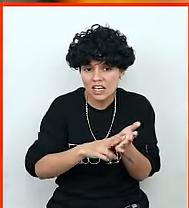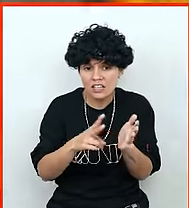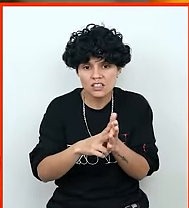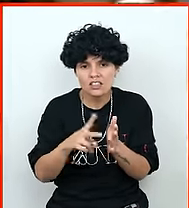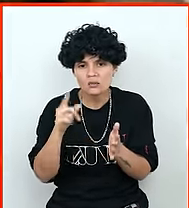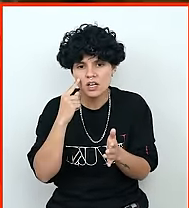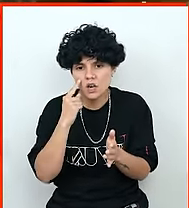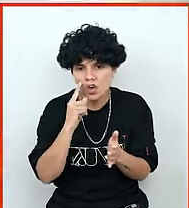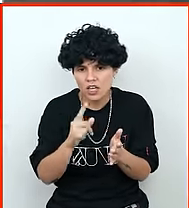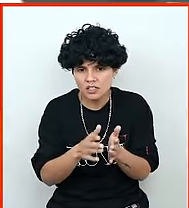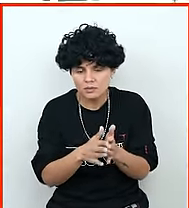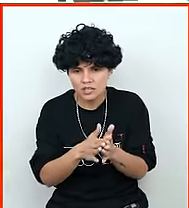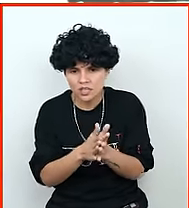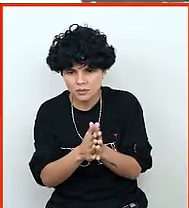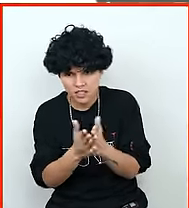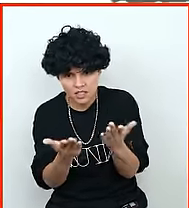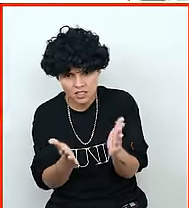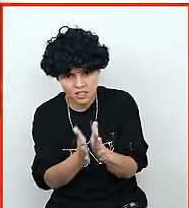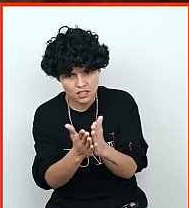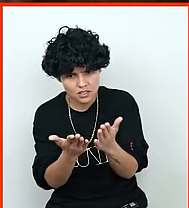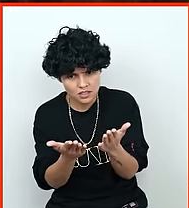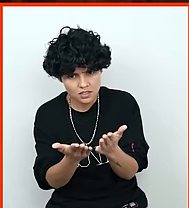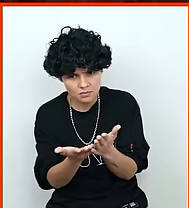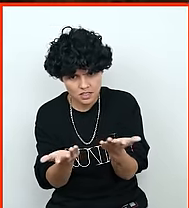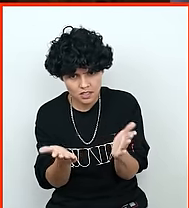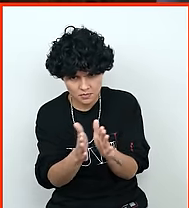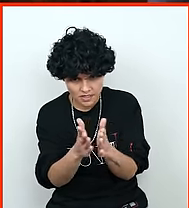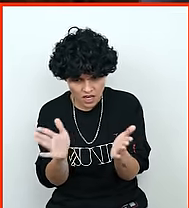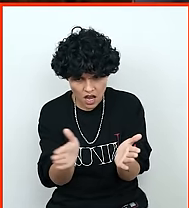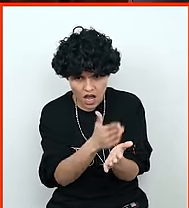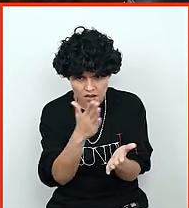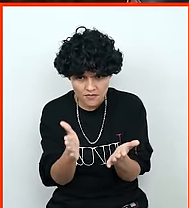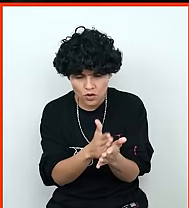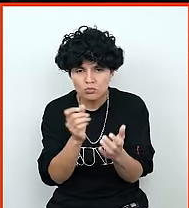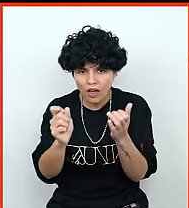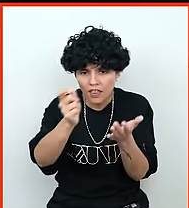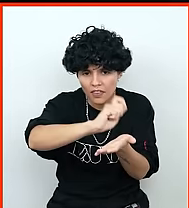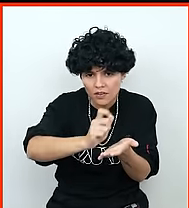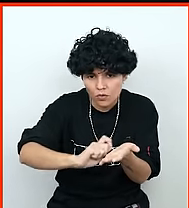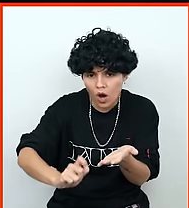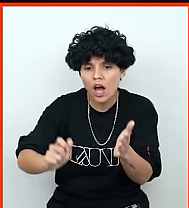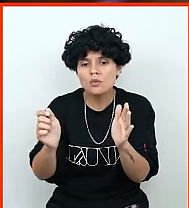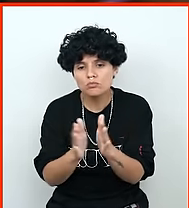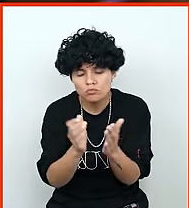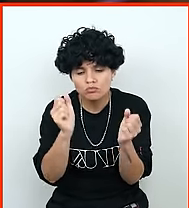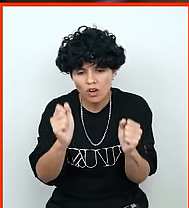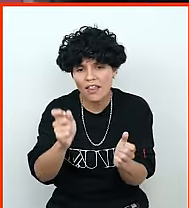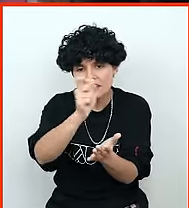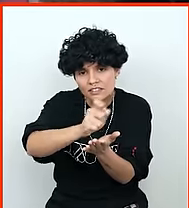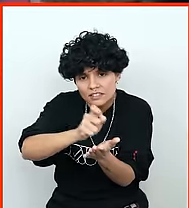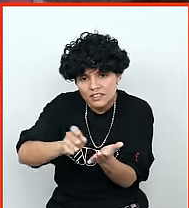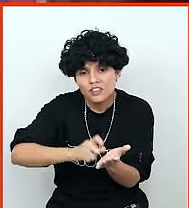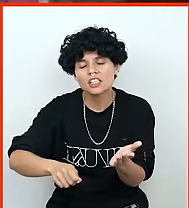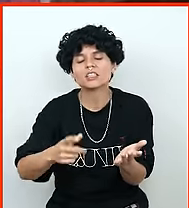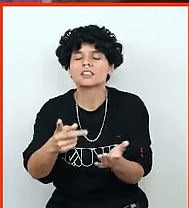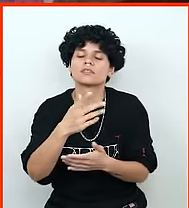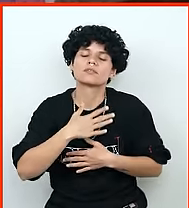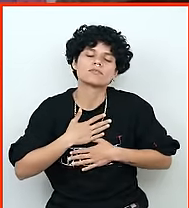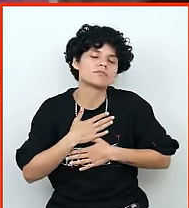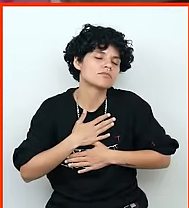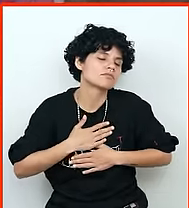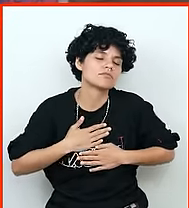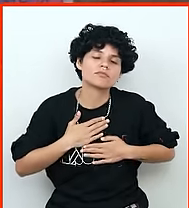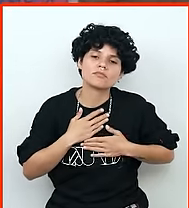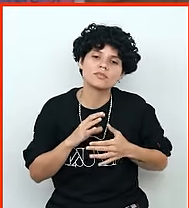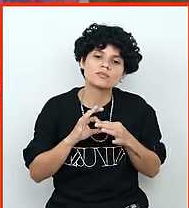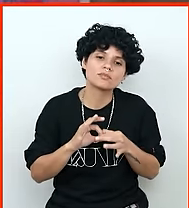la gente dice, oye, regala una weá que no pasa nada. No, es que yo quiero aquí, que ¿viste? No, está la croquera, todo. ¿Lo voy a ocupar? Puta, hermano, muchas gracias,